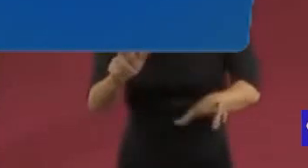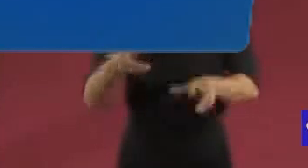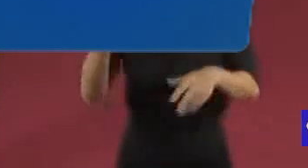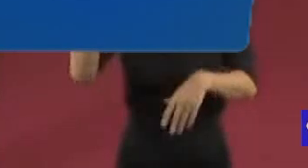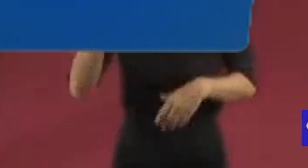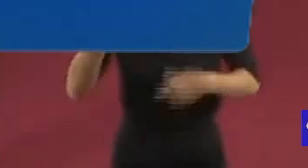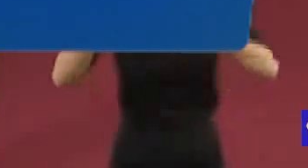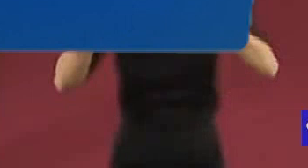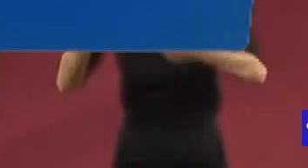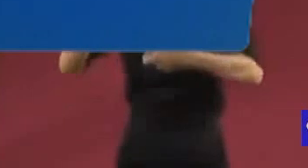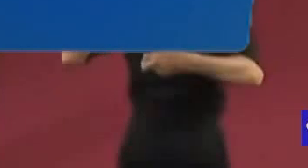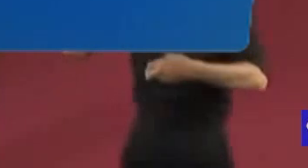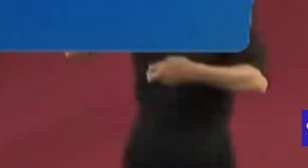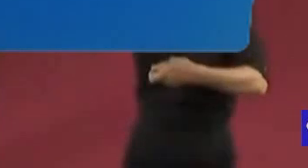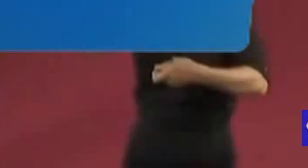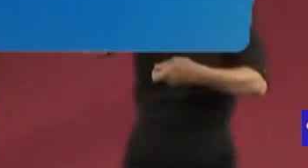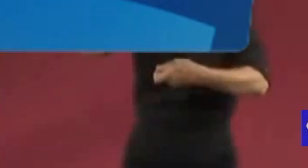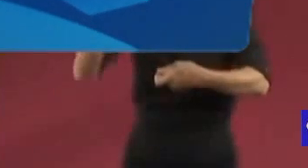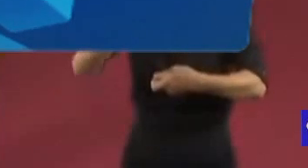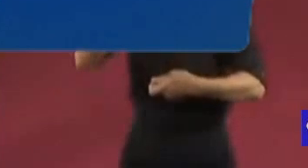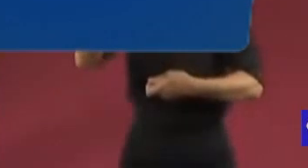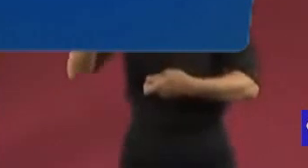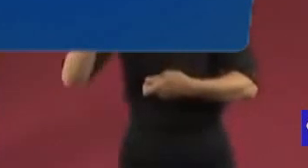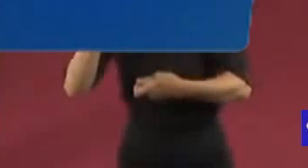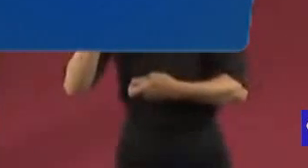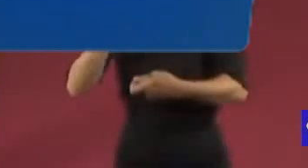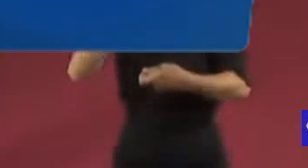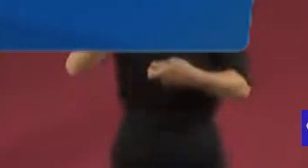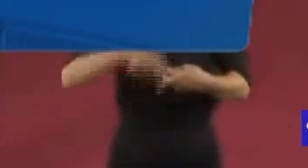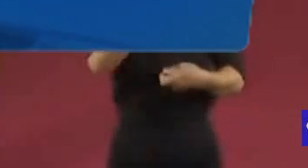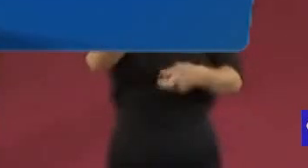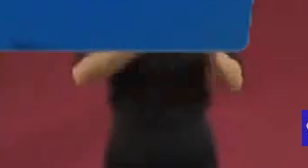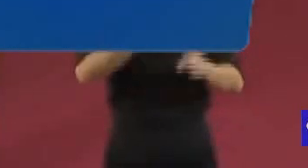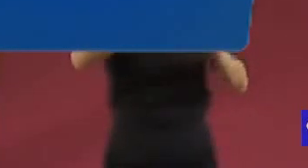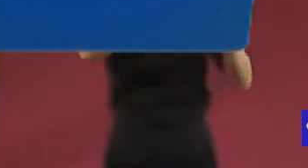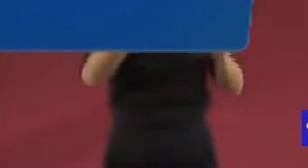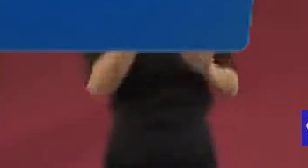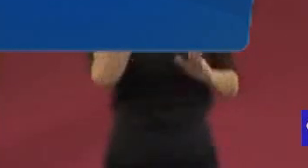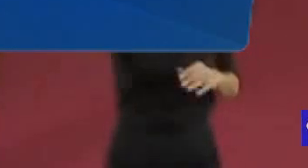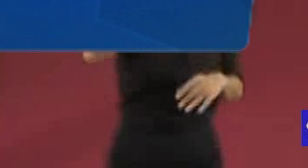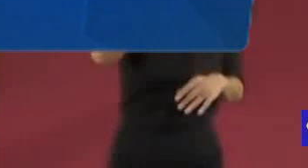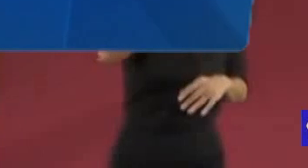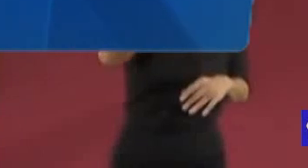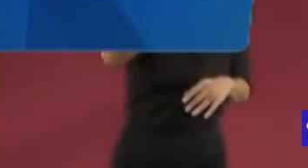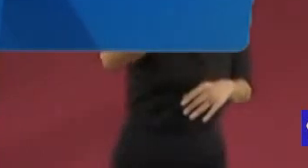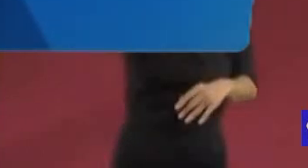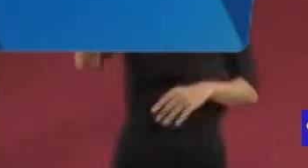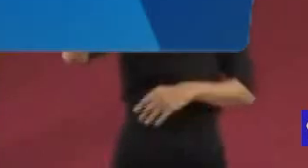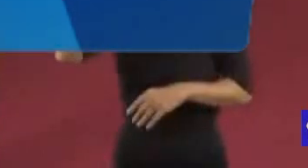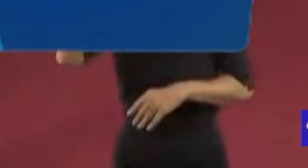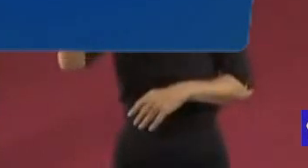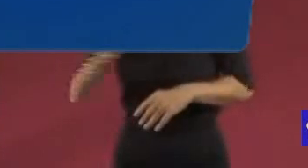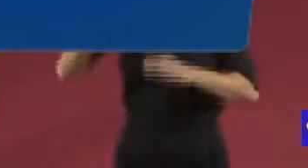es lo más importante es recomponer el salario el poder de compra porque los aumentos han sido tremendos y en esto si queres me